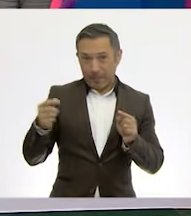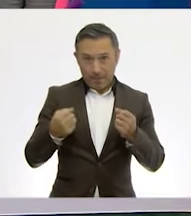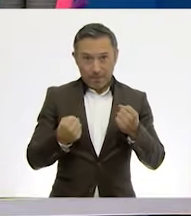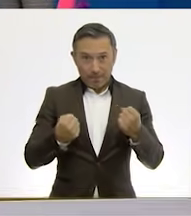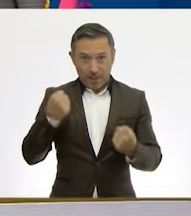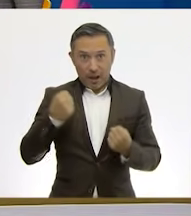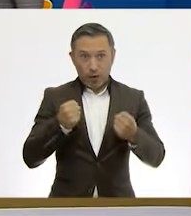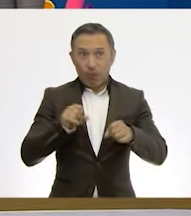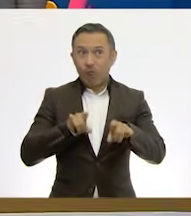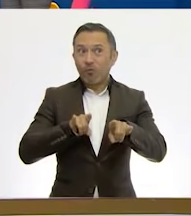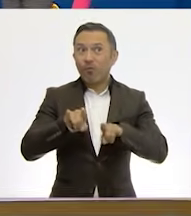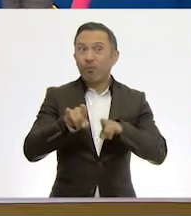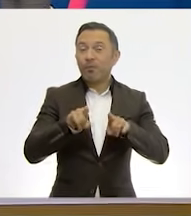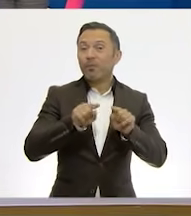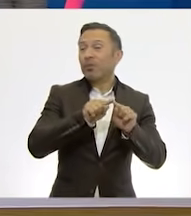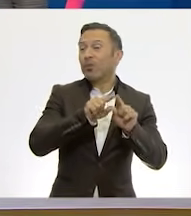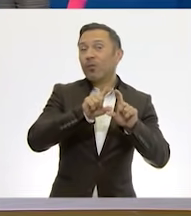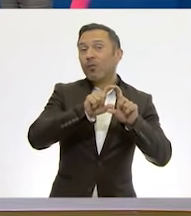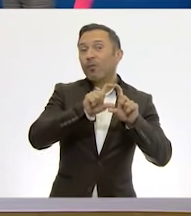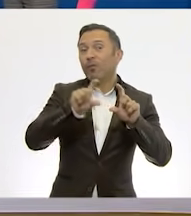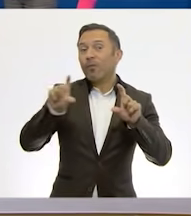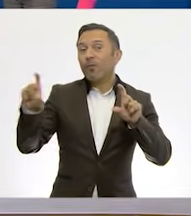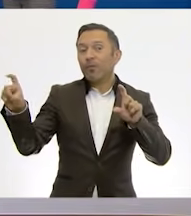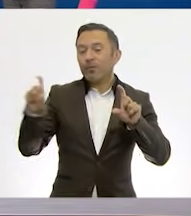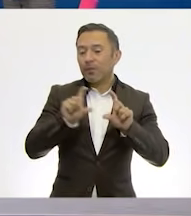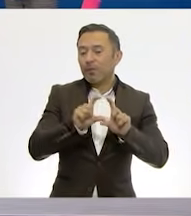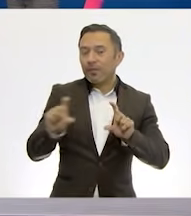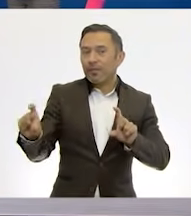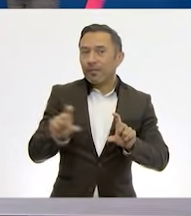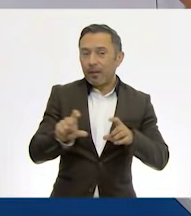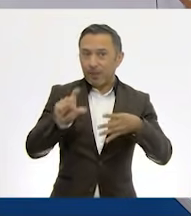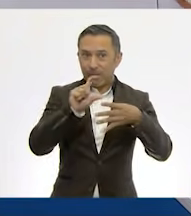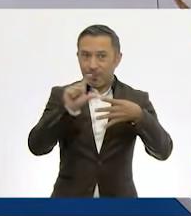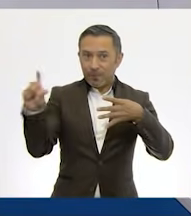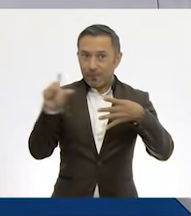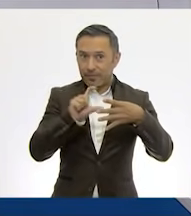carros, va a ser de 10 kilómetros cada una.